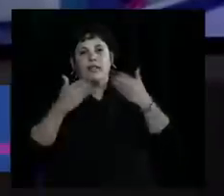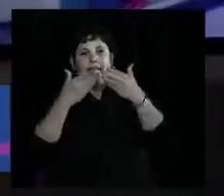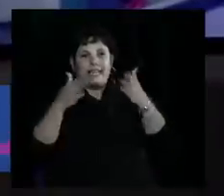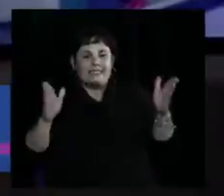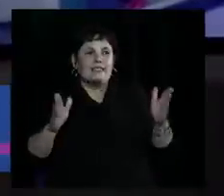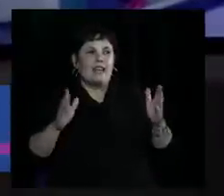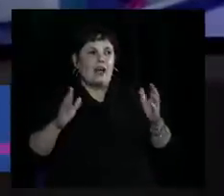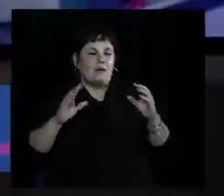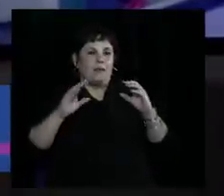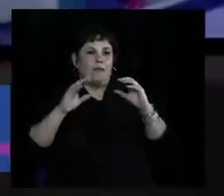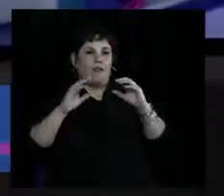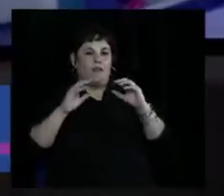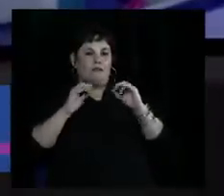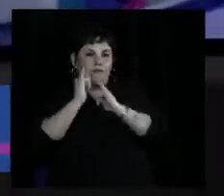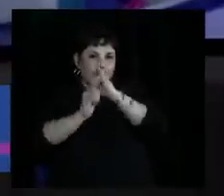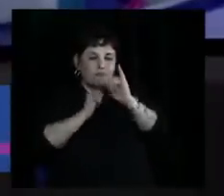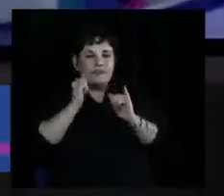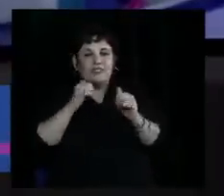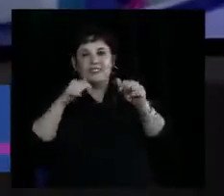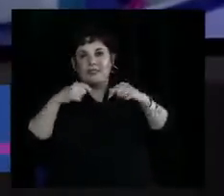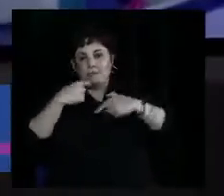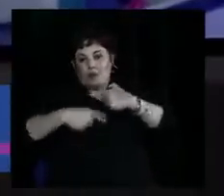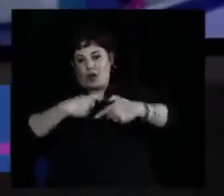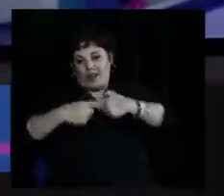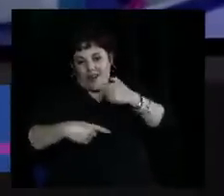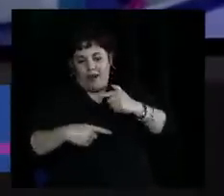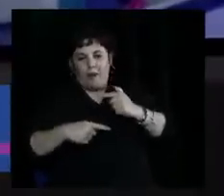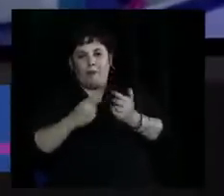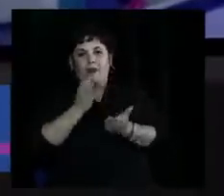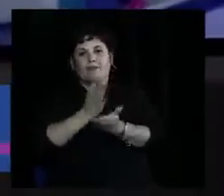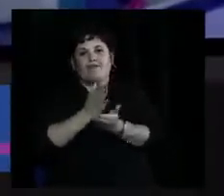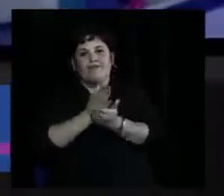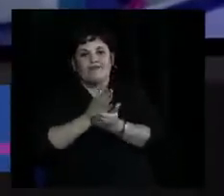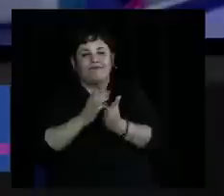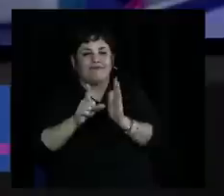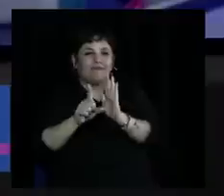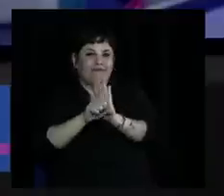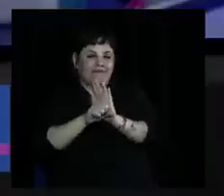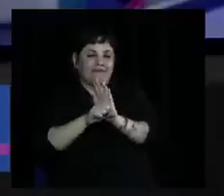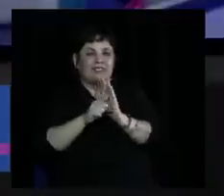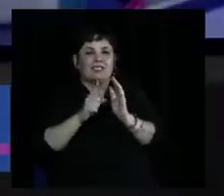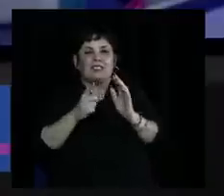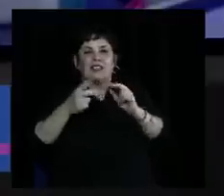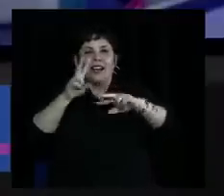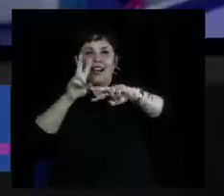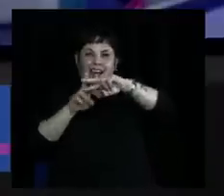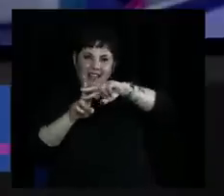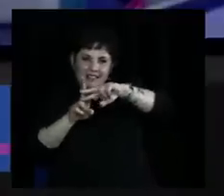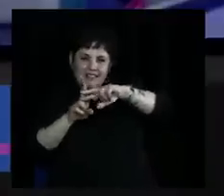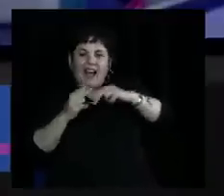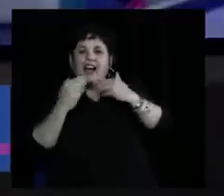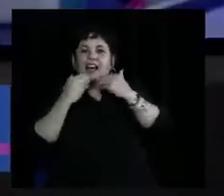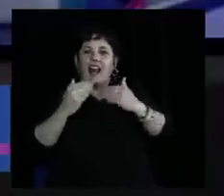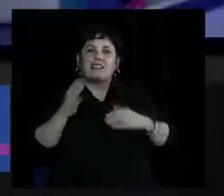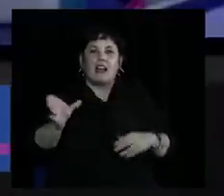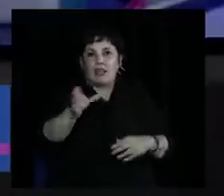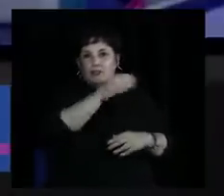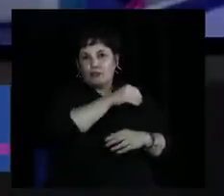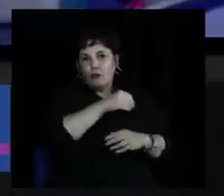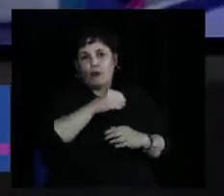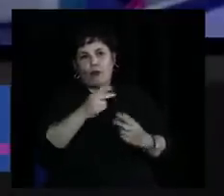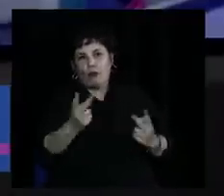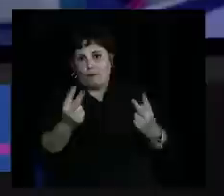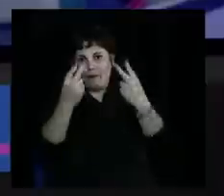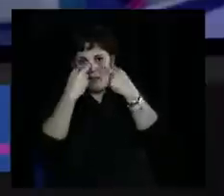Iniciamos la puesta a punto de Legítima Defensa. No te olvides de poner el hashtag de Legítima Defensa. Gracias a todos y todas los que nos